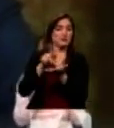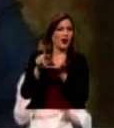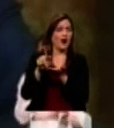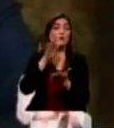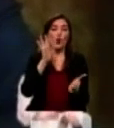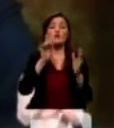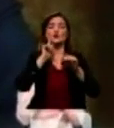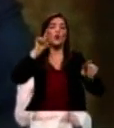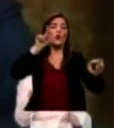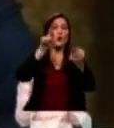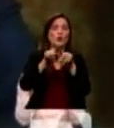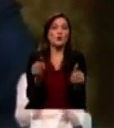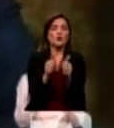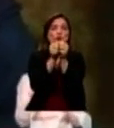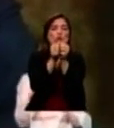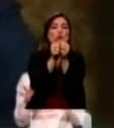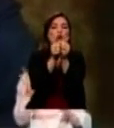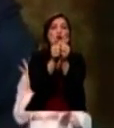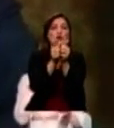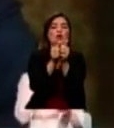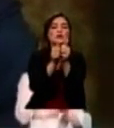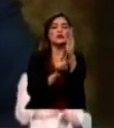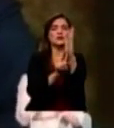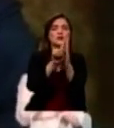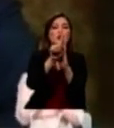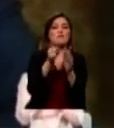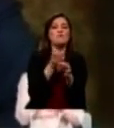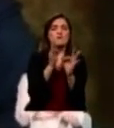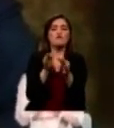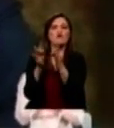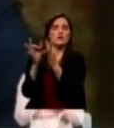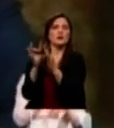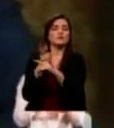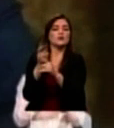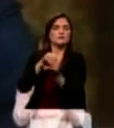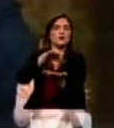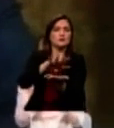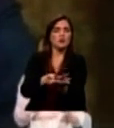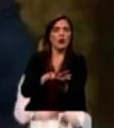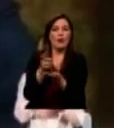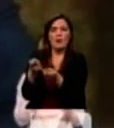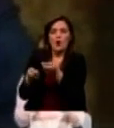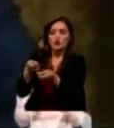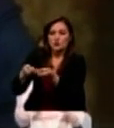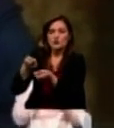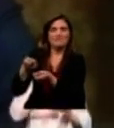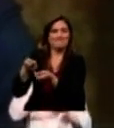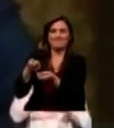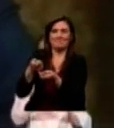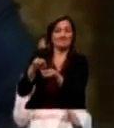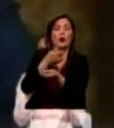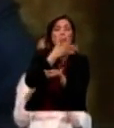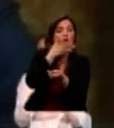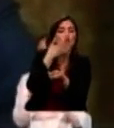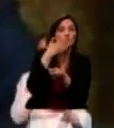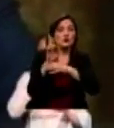en conjunto una serie de mecanismos para desestimular el uso del efectivo y estimular el